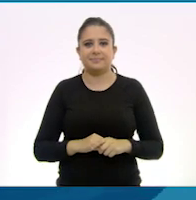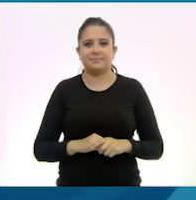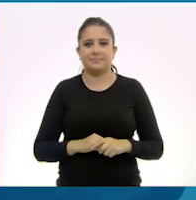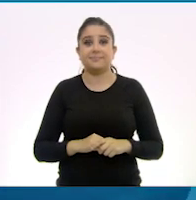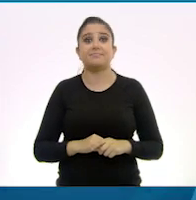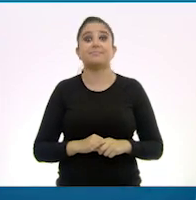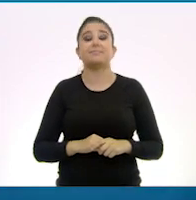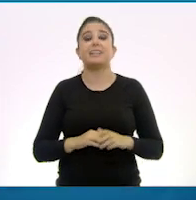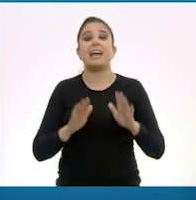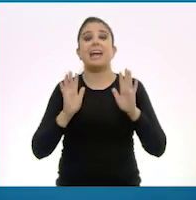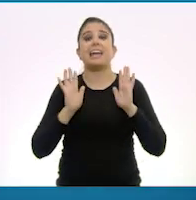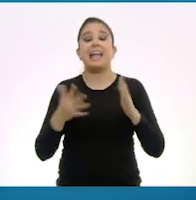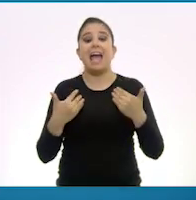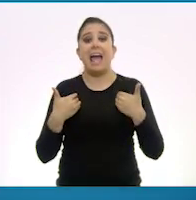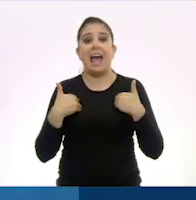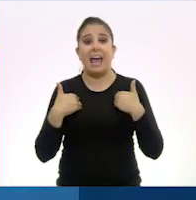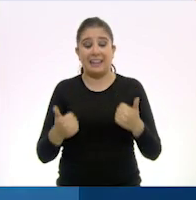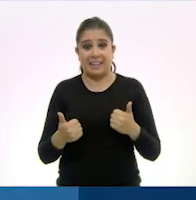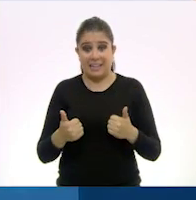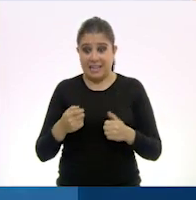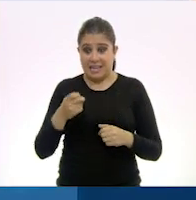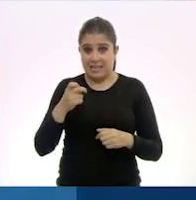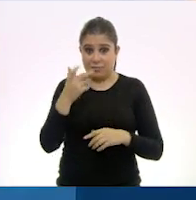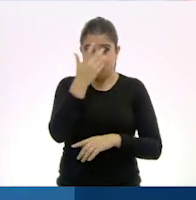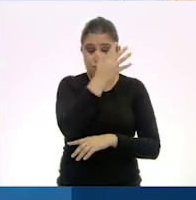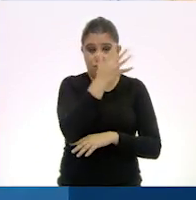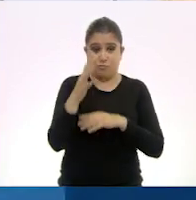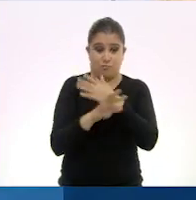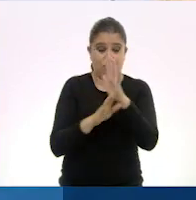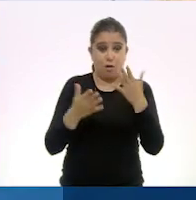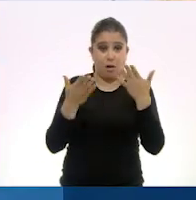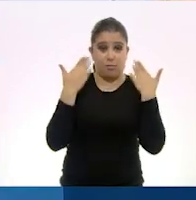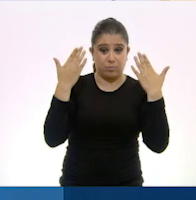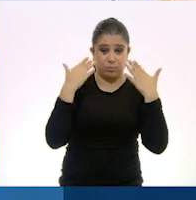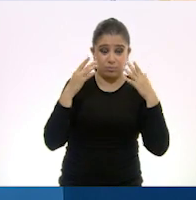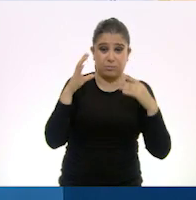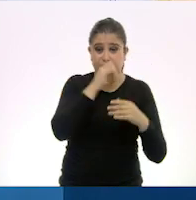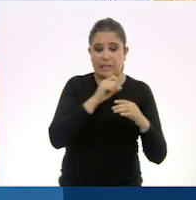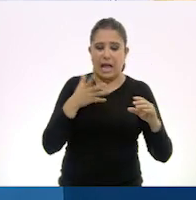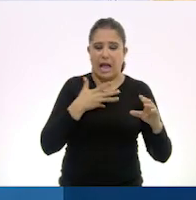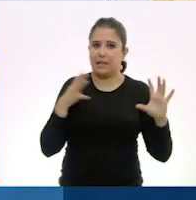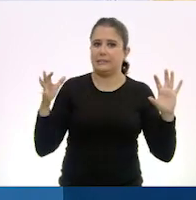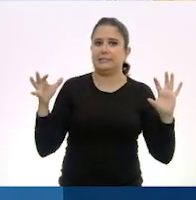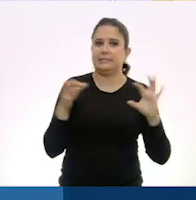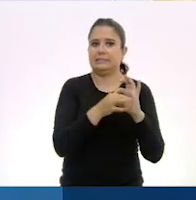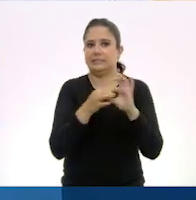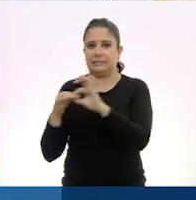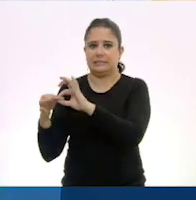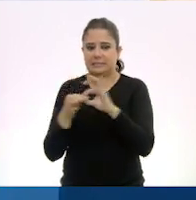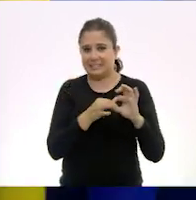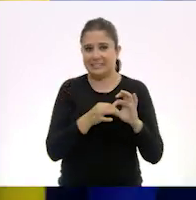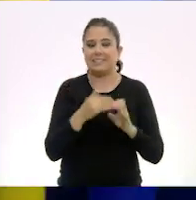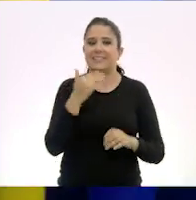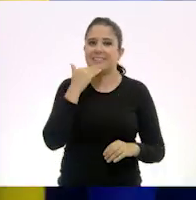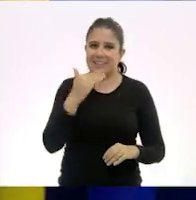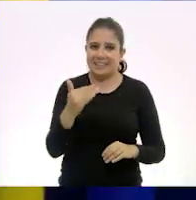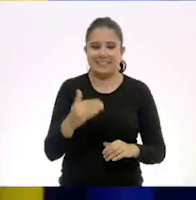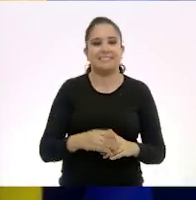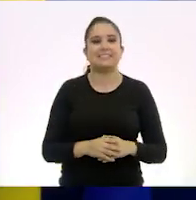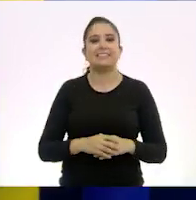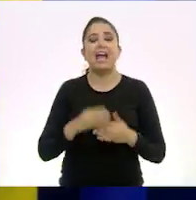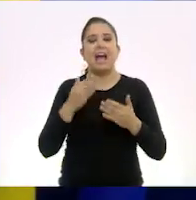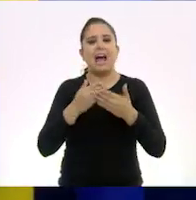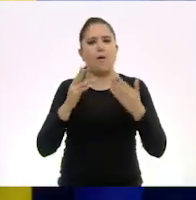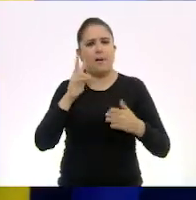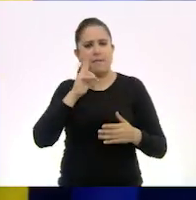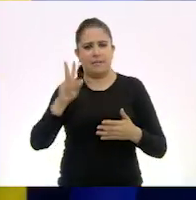Con esto me queda más que claro. A cierto tipo de clima corresponde cierto tipo de vegetación. Muy bien. Veamos